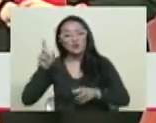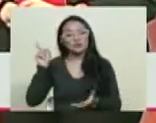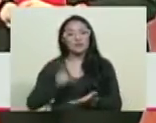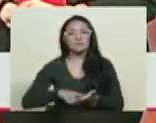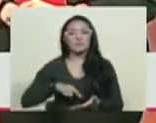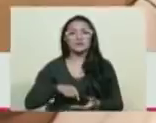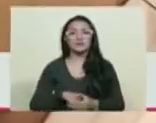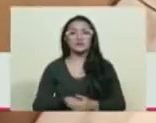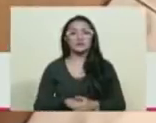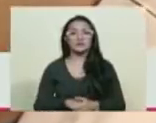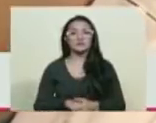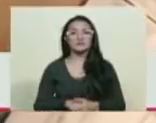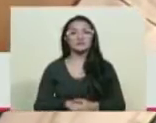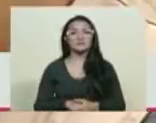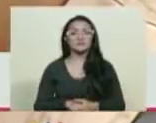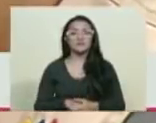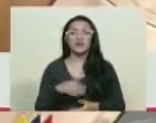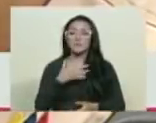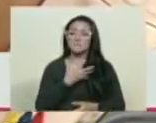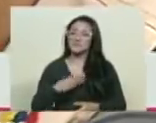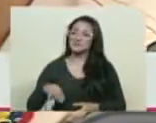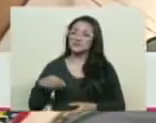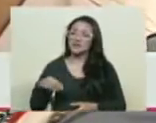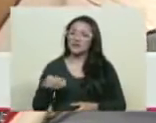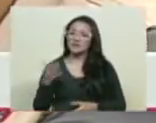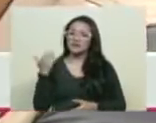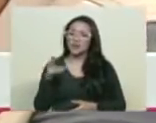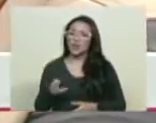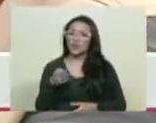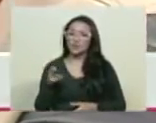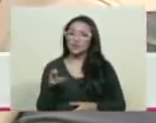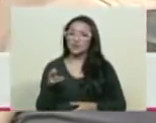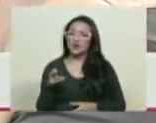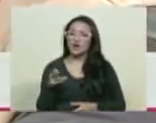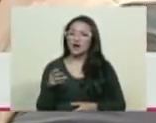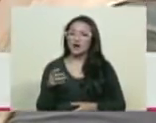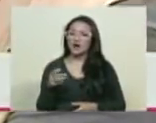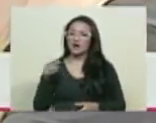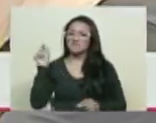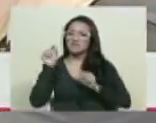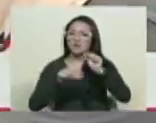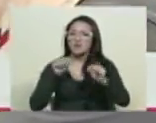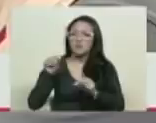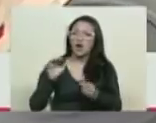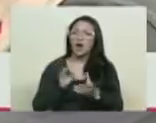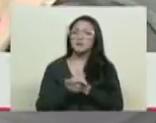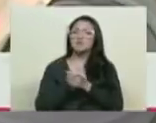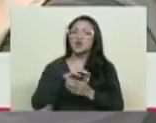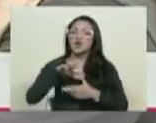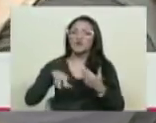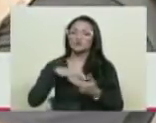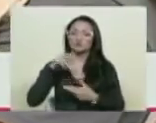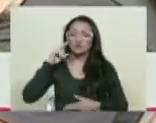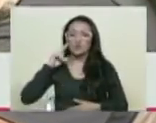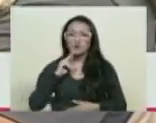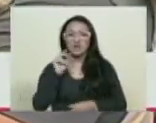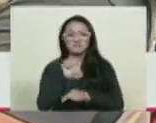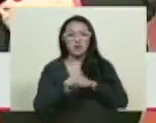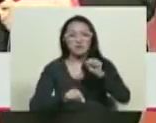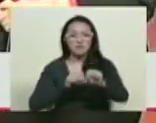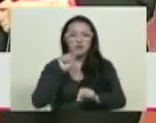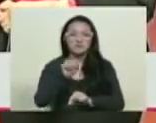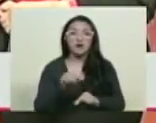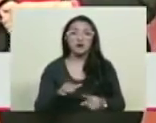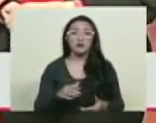está siendo acusado de que es amigo de la revolución bolivariana y él me dijo sí soy amigo de la revolución bolivariana bueno